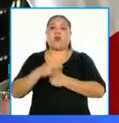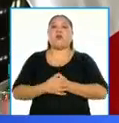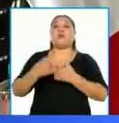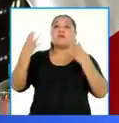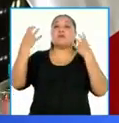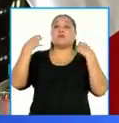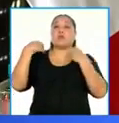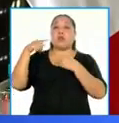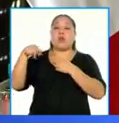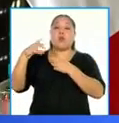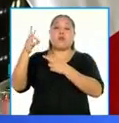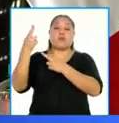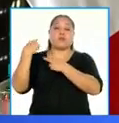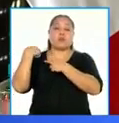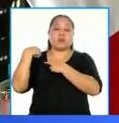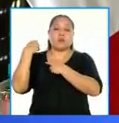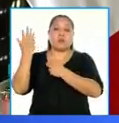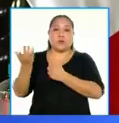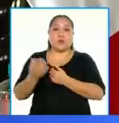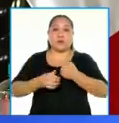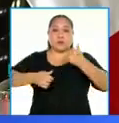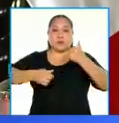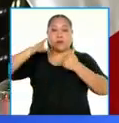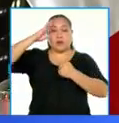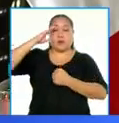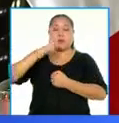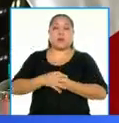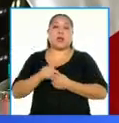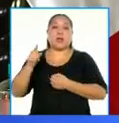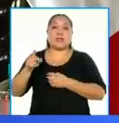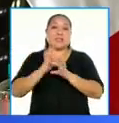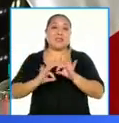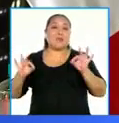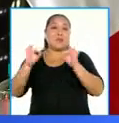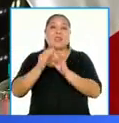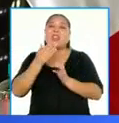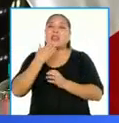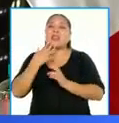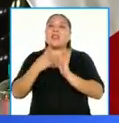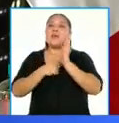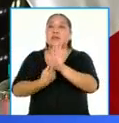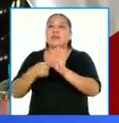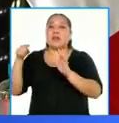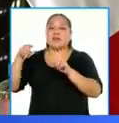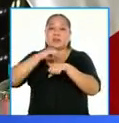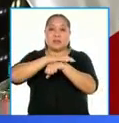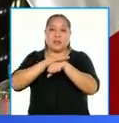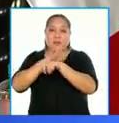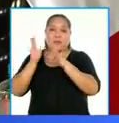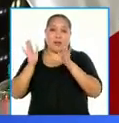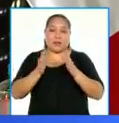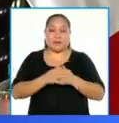trabajo. Esa es una nota diferencial e importante. Este plan tiene